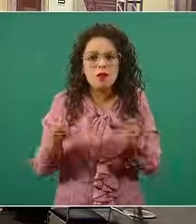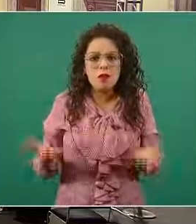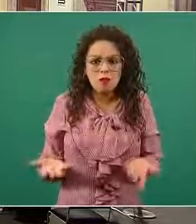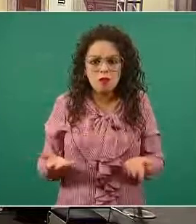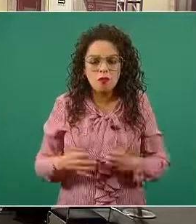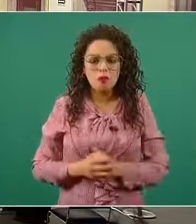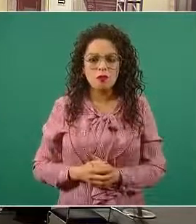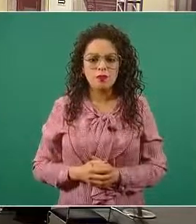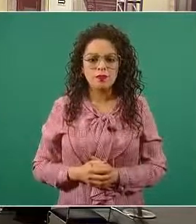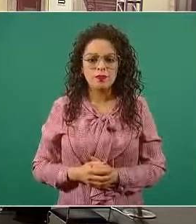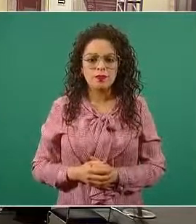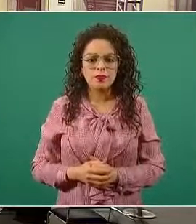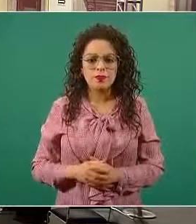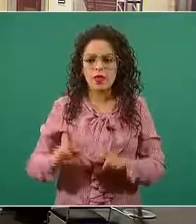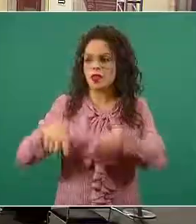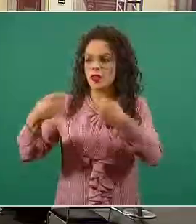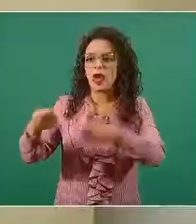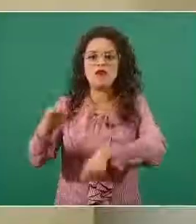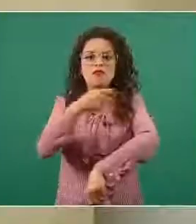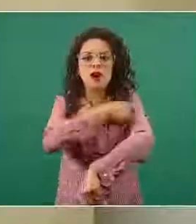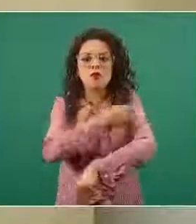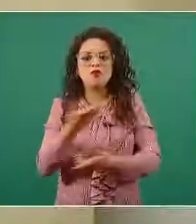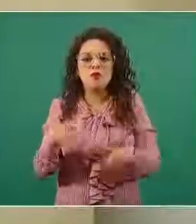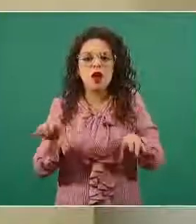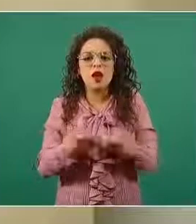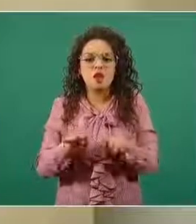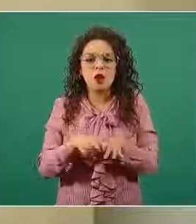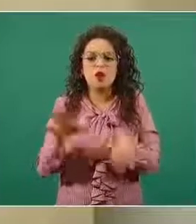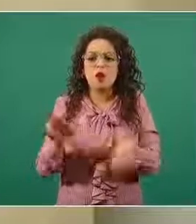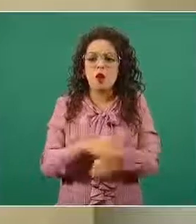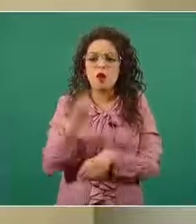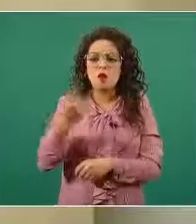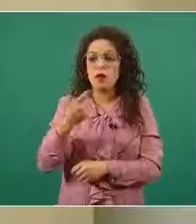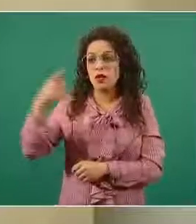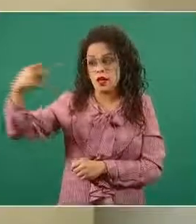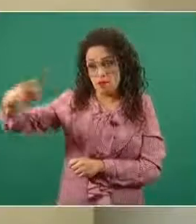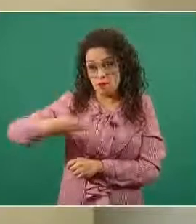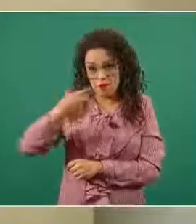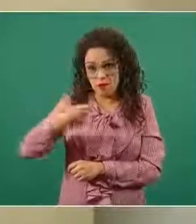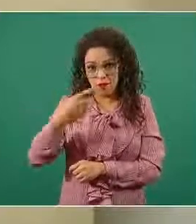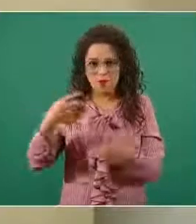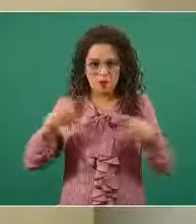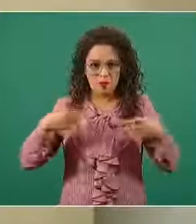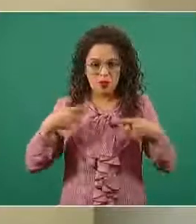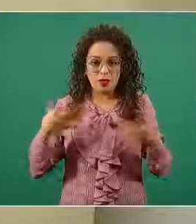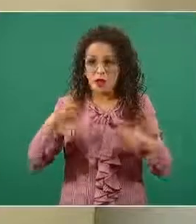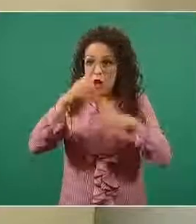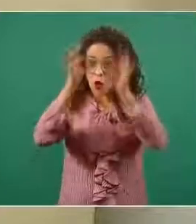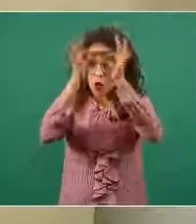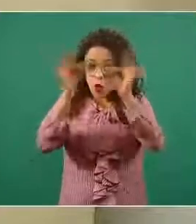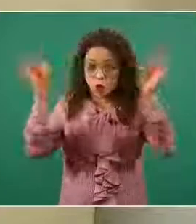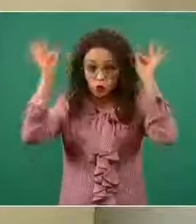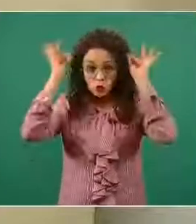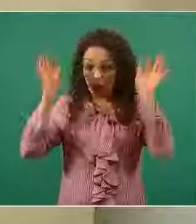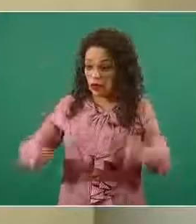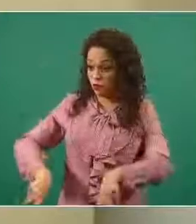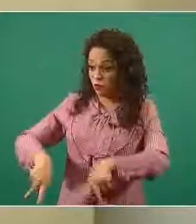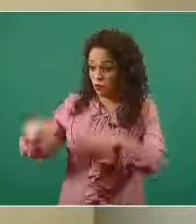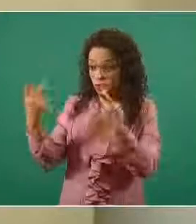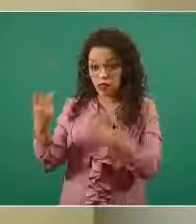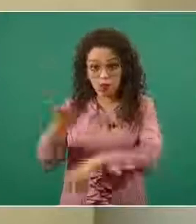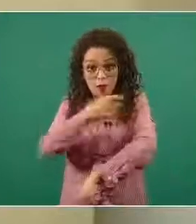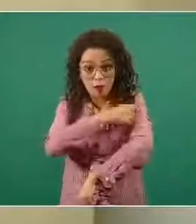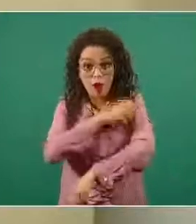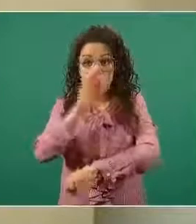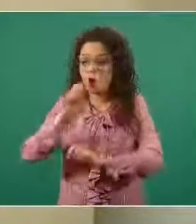estarán vacunando. Me comentan que en los consulados, bueno, me preguntan que si en los consulados se va a vender la vacuna, va a ser gratuita o cómo